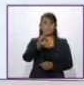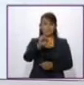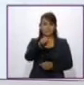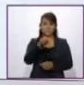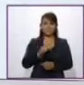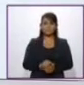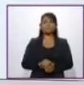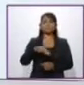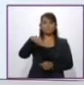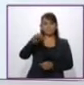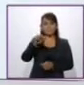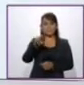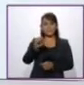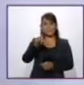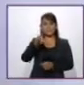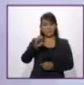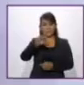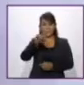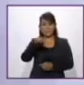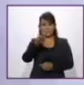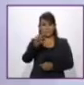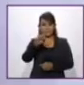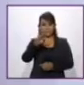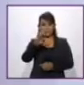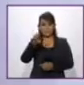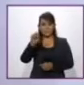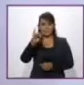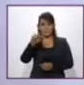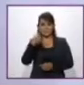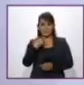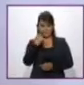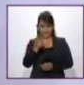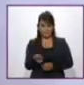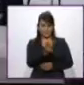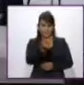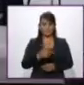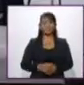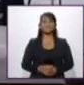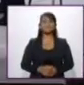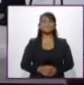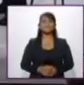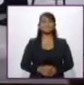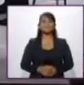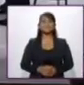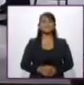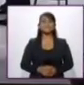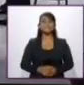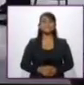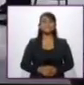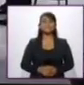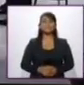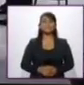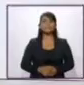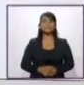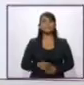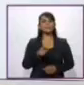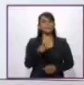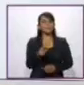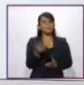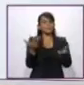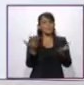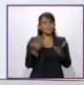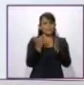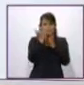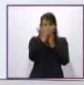de Jesús Ibarra Silva, es la siguiente. ¿Qué mecanismos pondrá en marcha para disminuir o